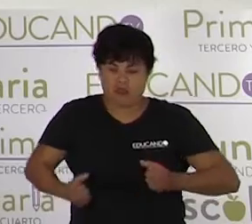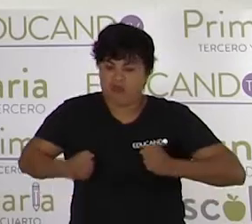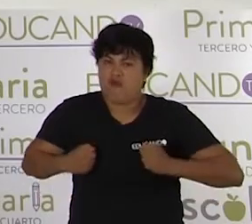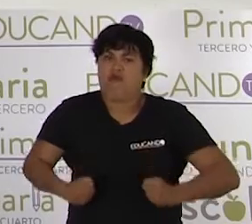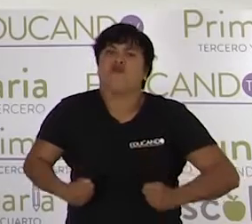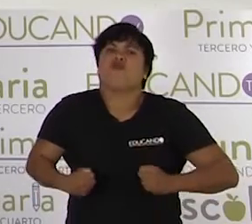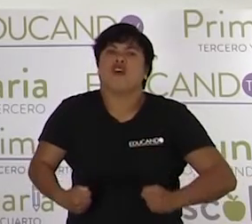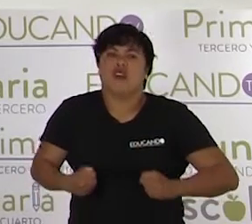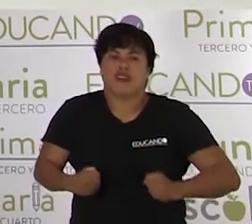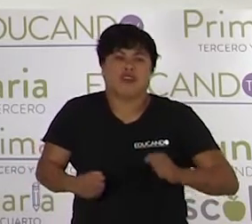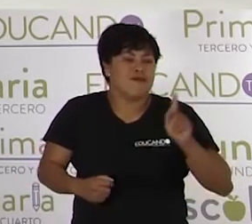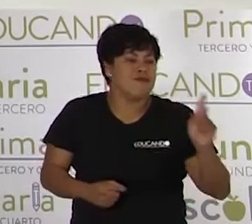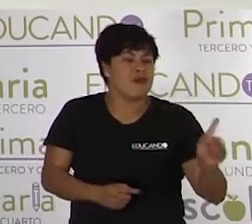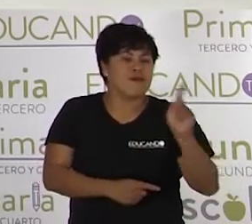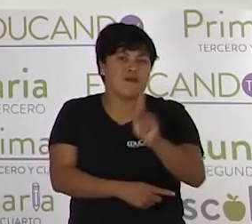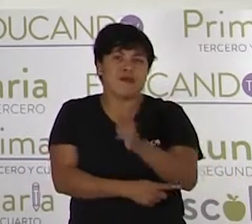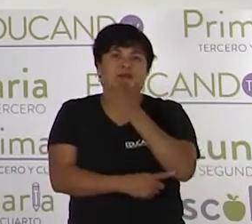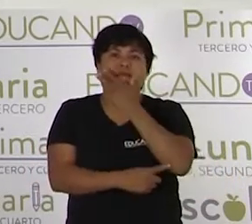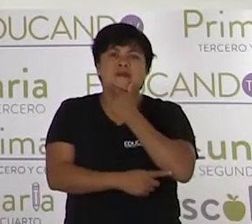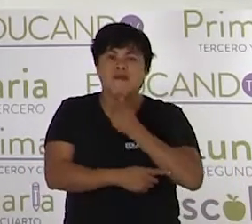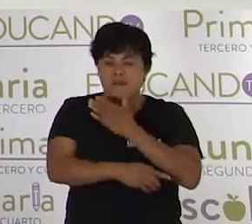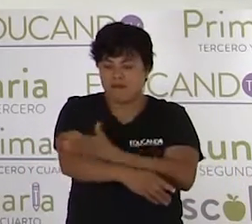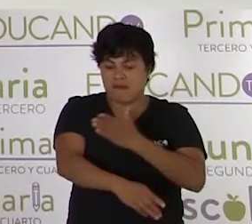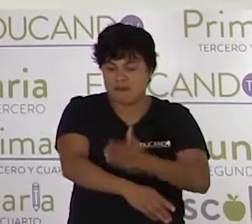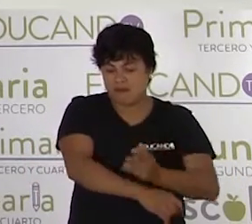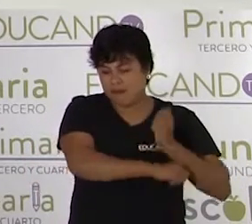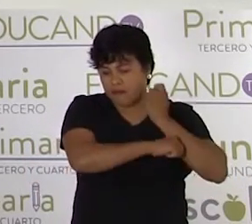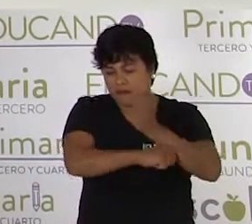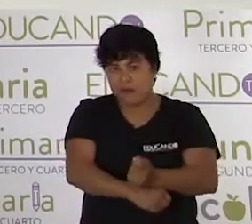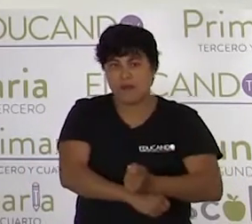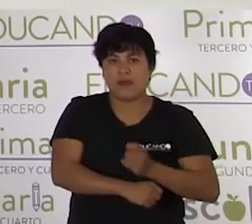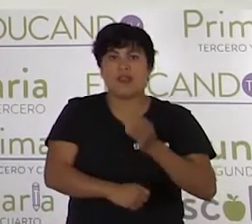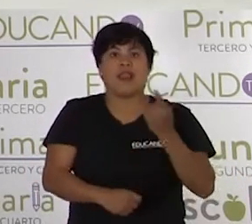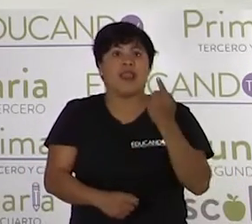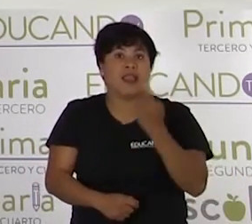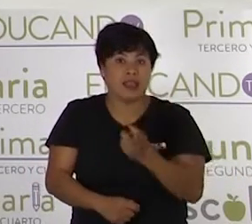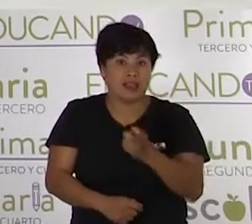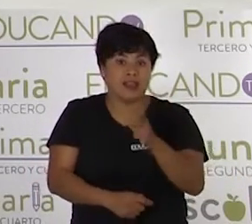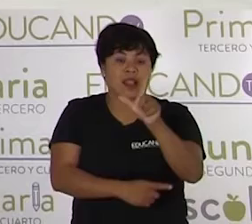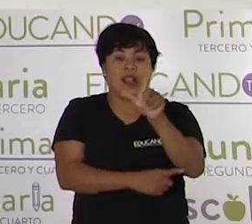fuerte, igual que el cazador, el leñador.